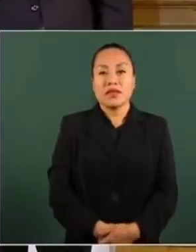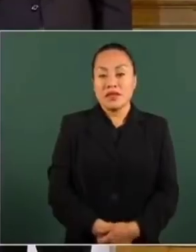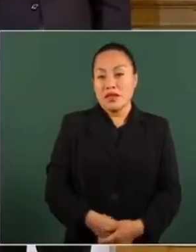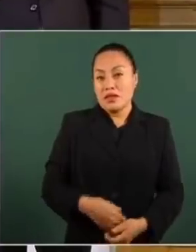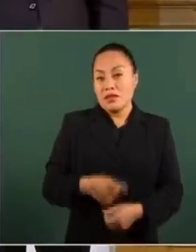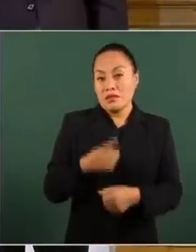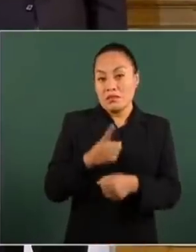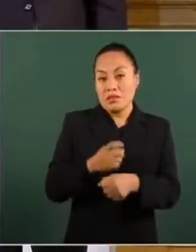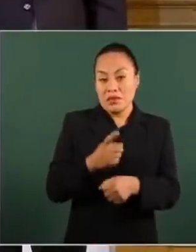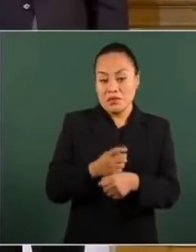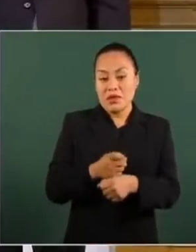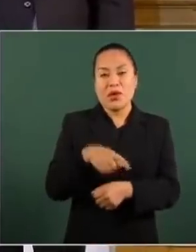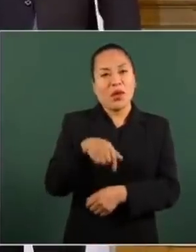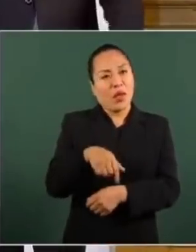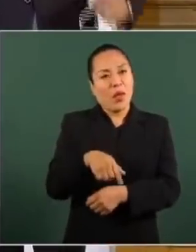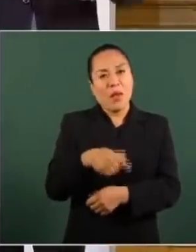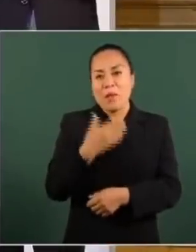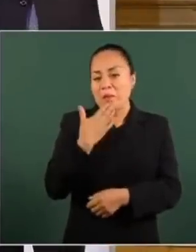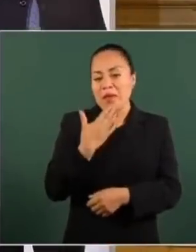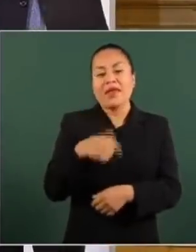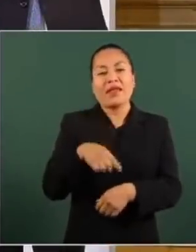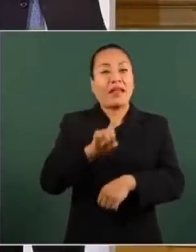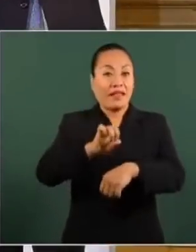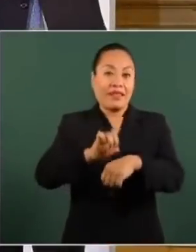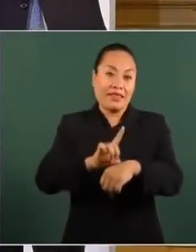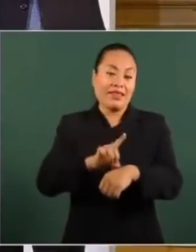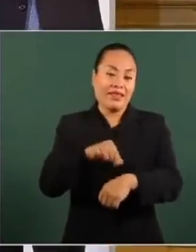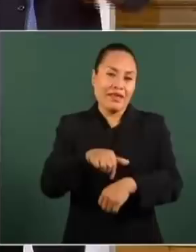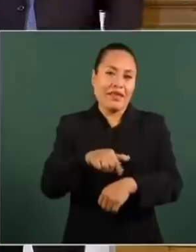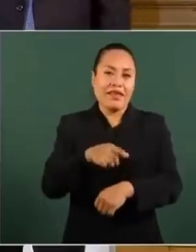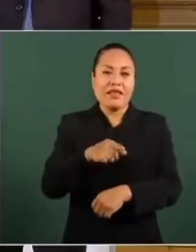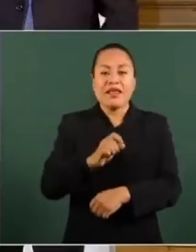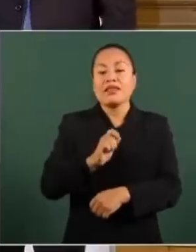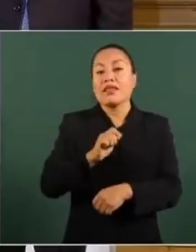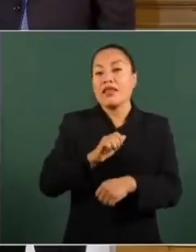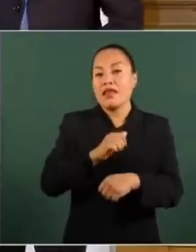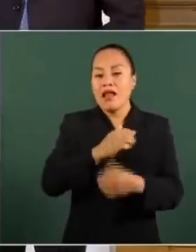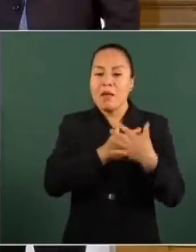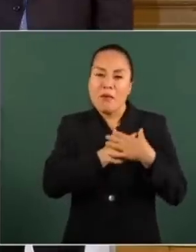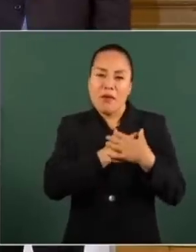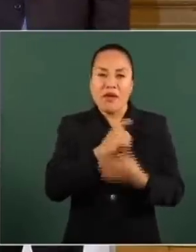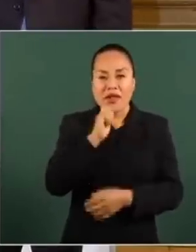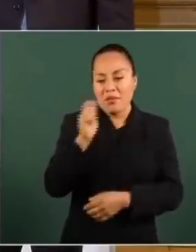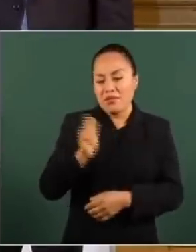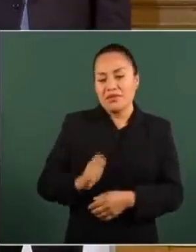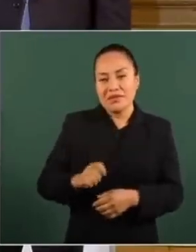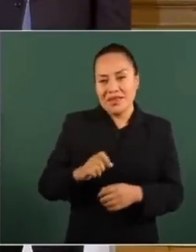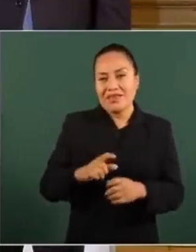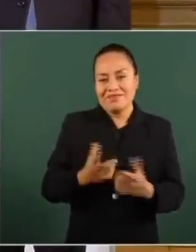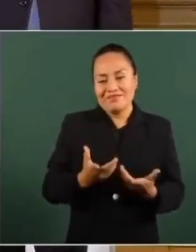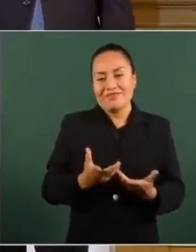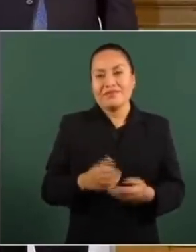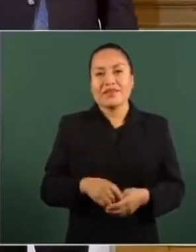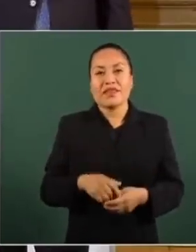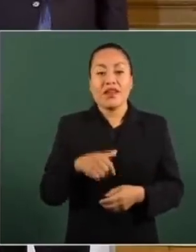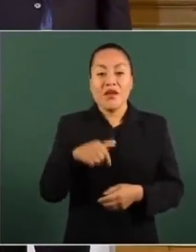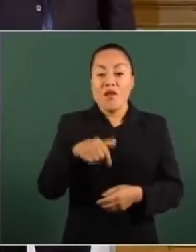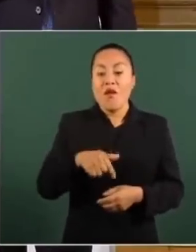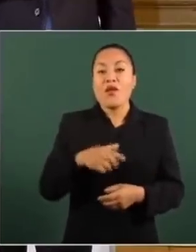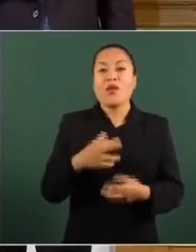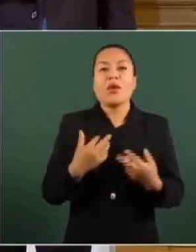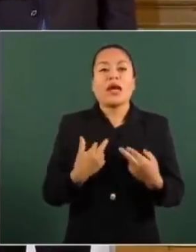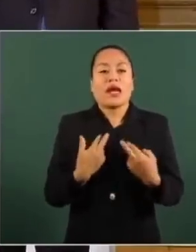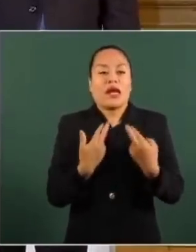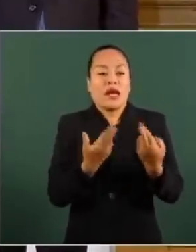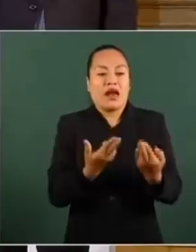desearles el mejor día de San Valentín, y me congratulo de que pueda yo estar entregando un regalo muy